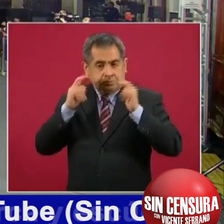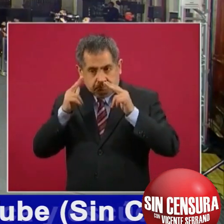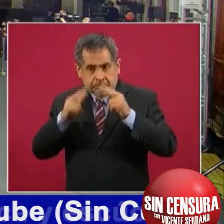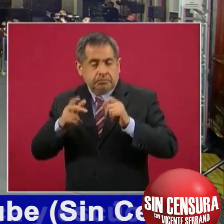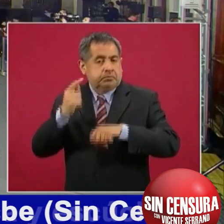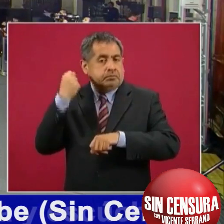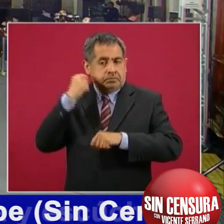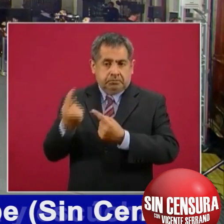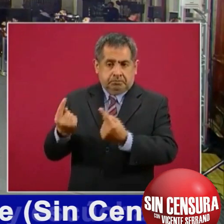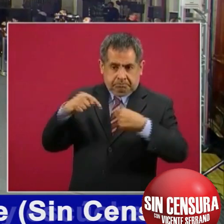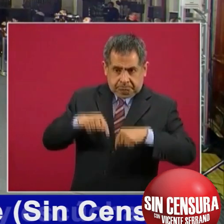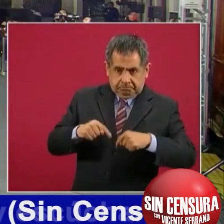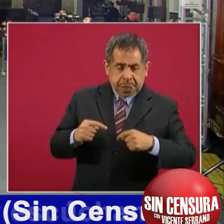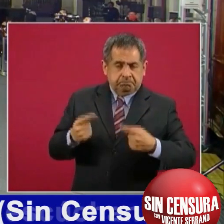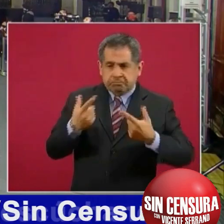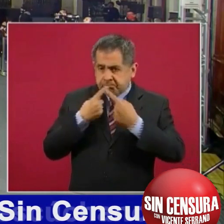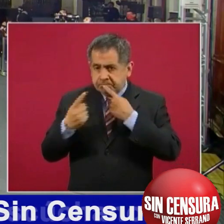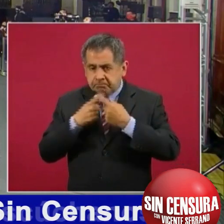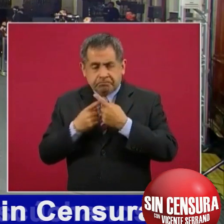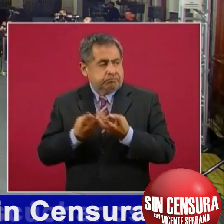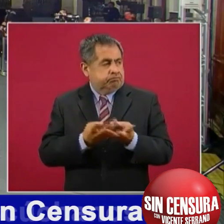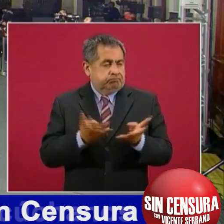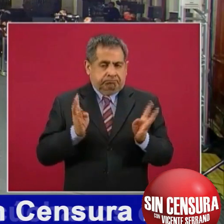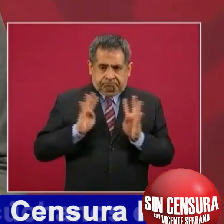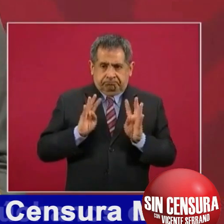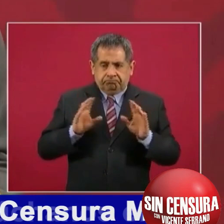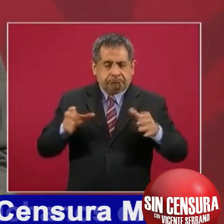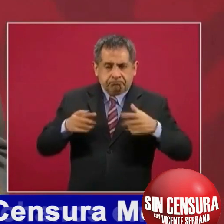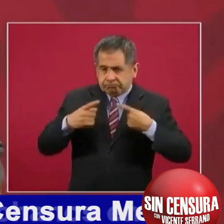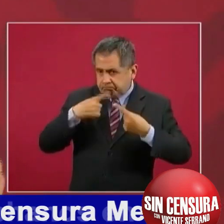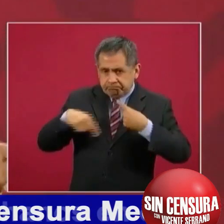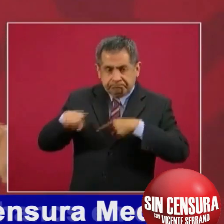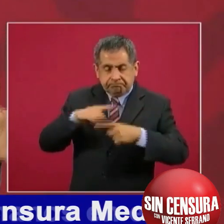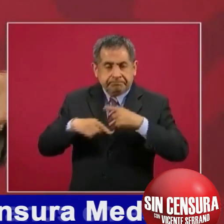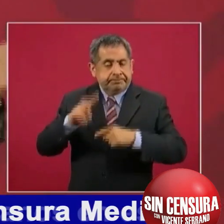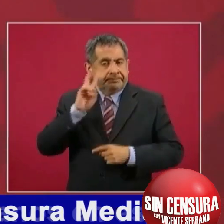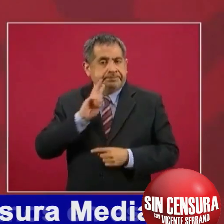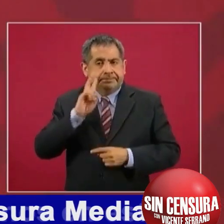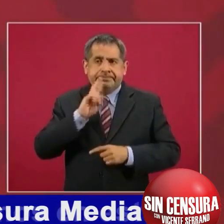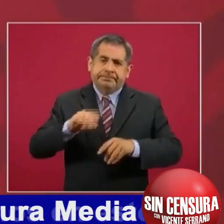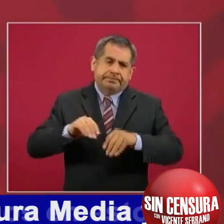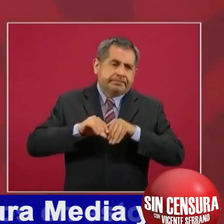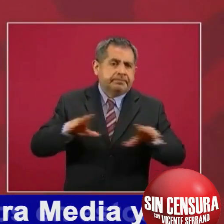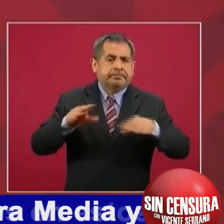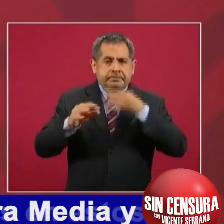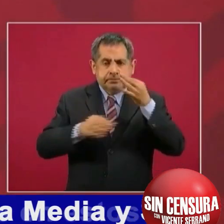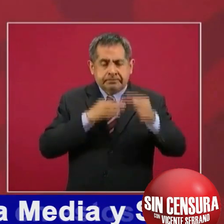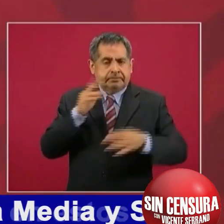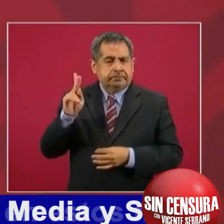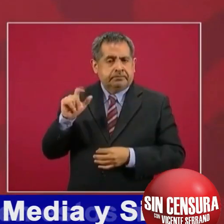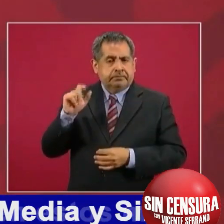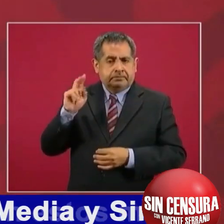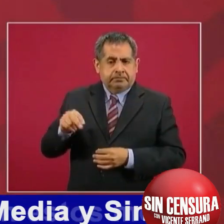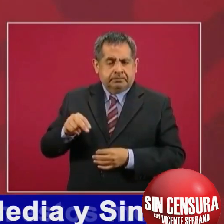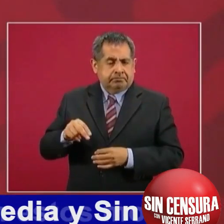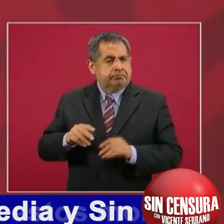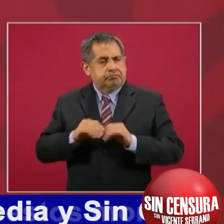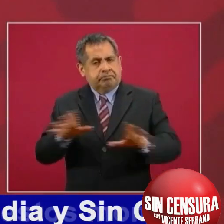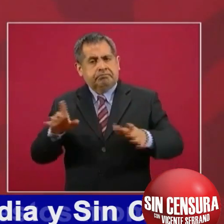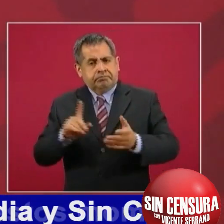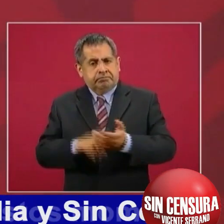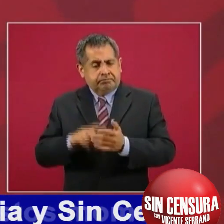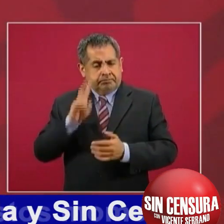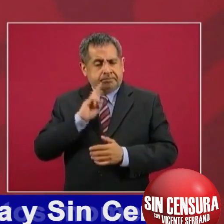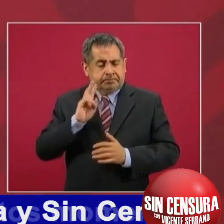Tabasco, todos los servidores públicos, y se da a conocer ya el plan general,